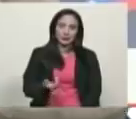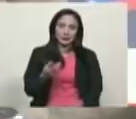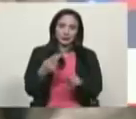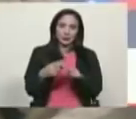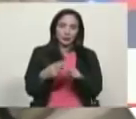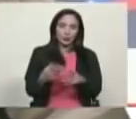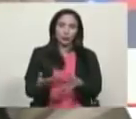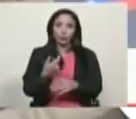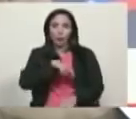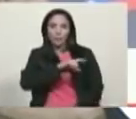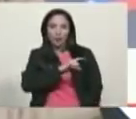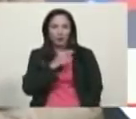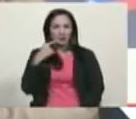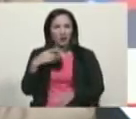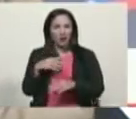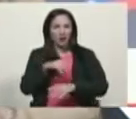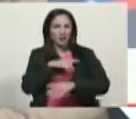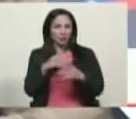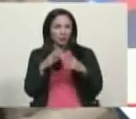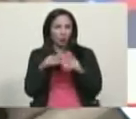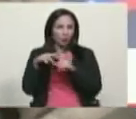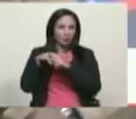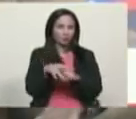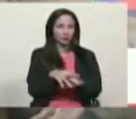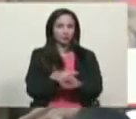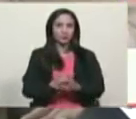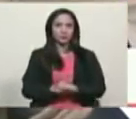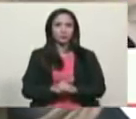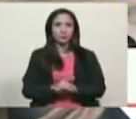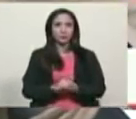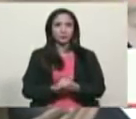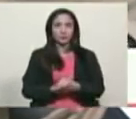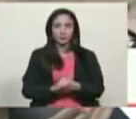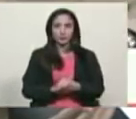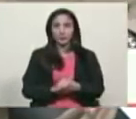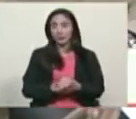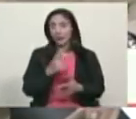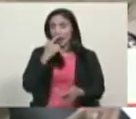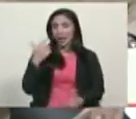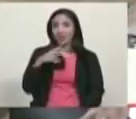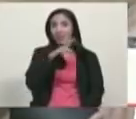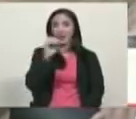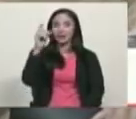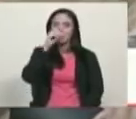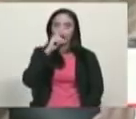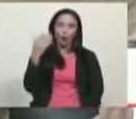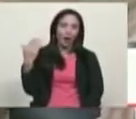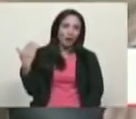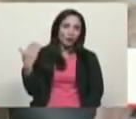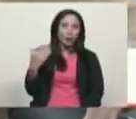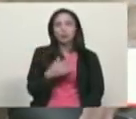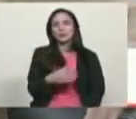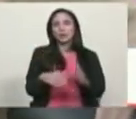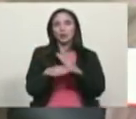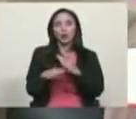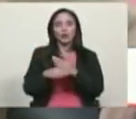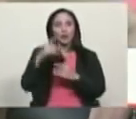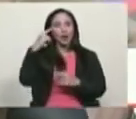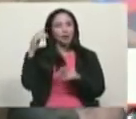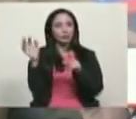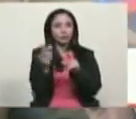porque además ese poder estaba cimentado en 300 años de dominio ideológico, político,